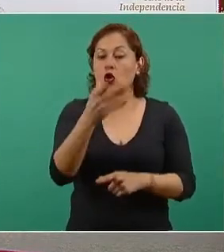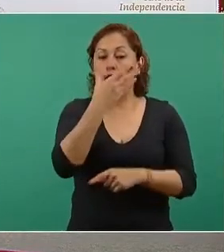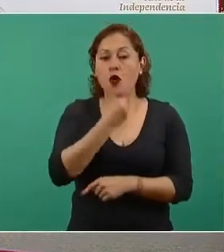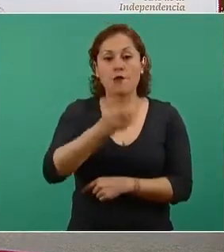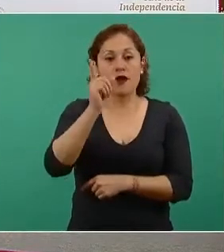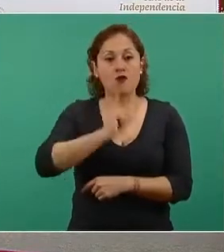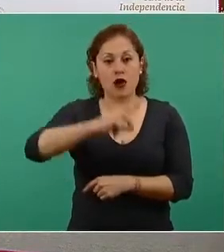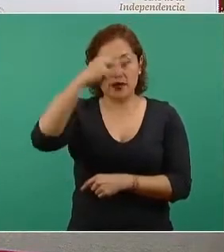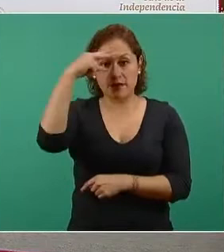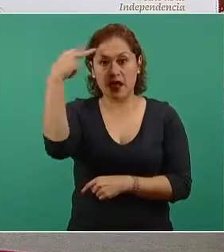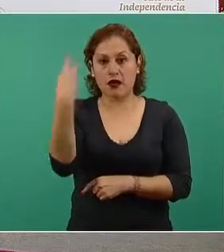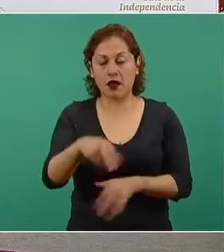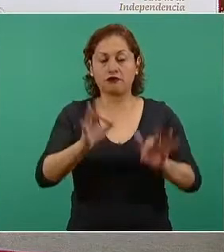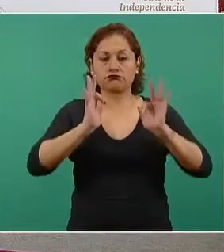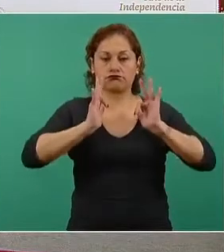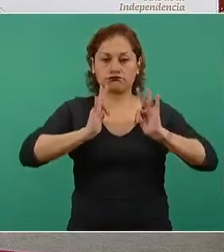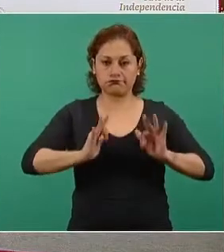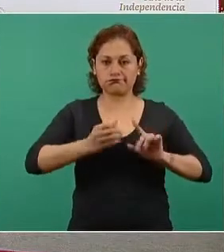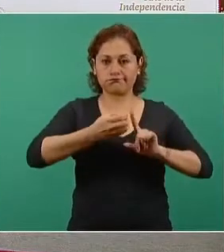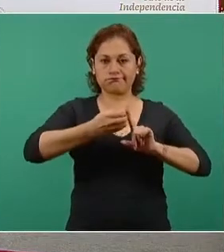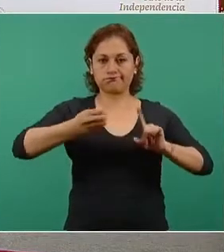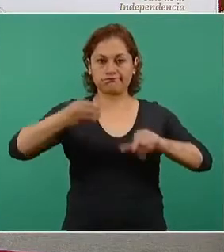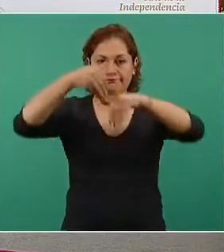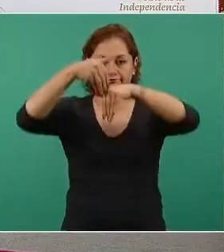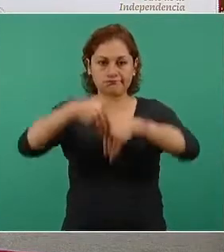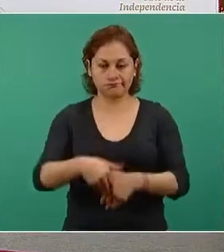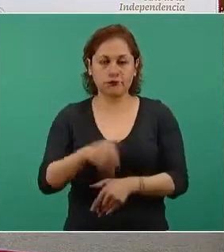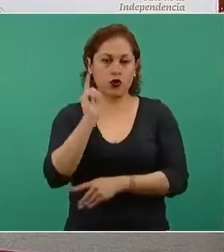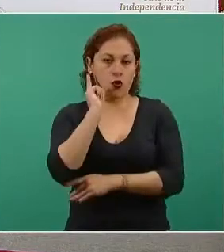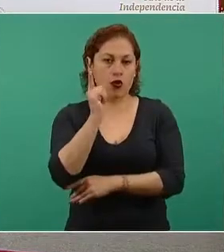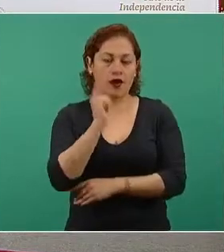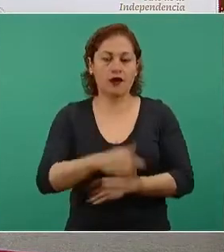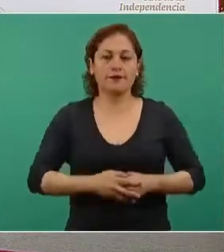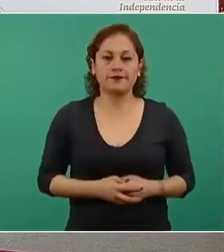contribuyamos con la parte que nos toca.